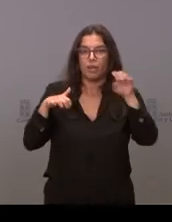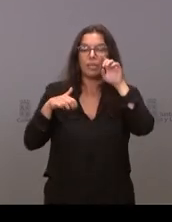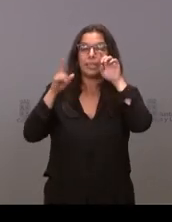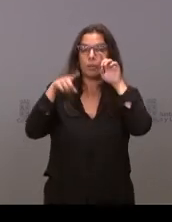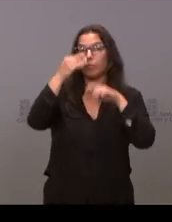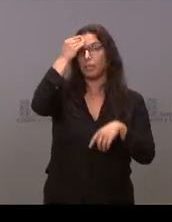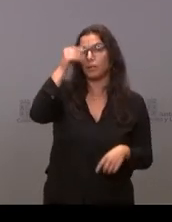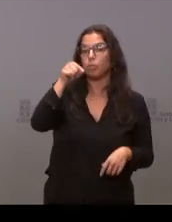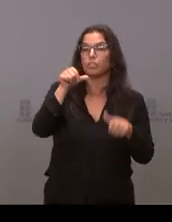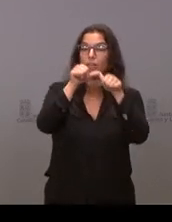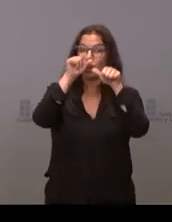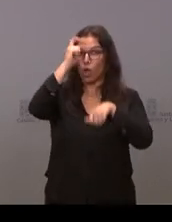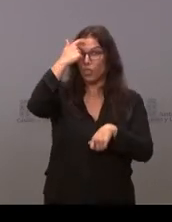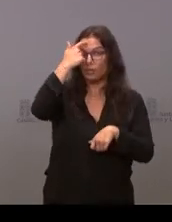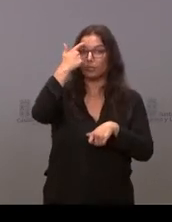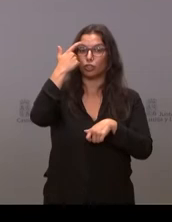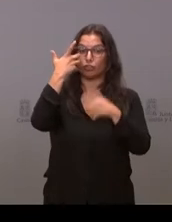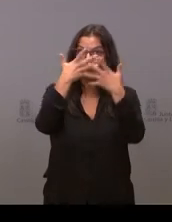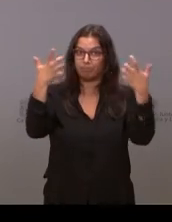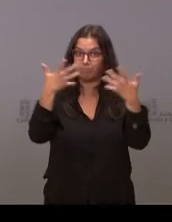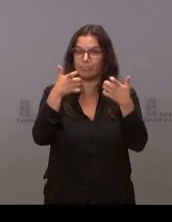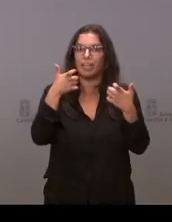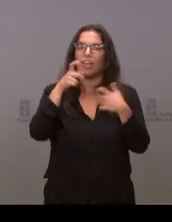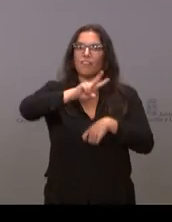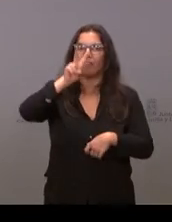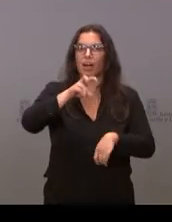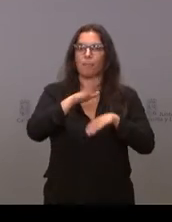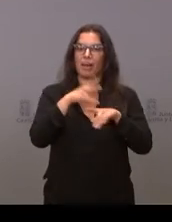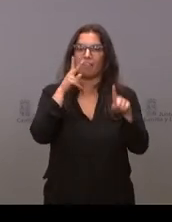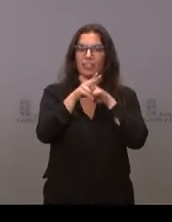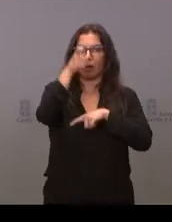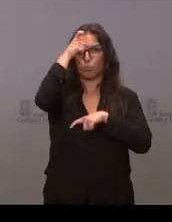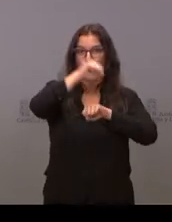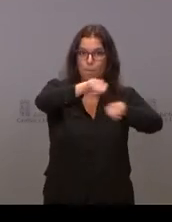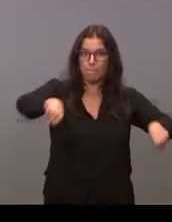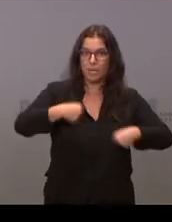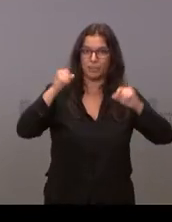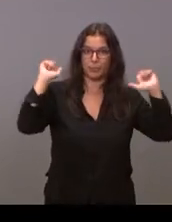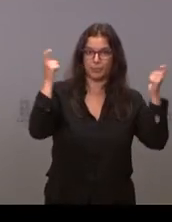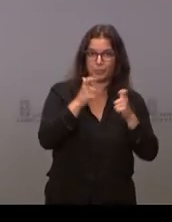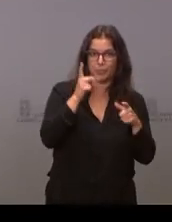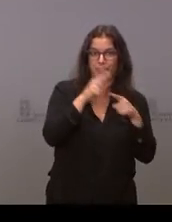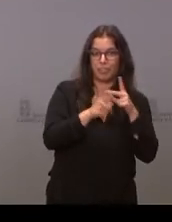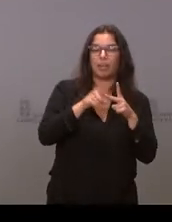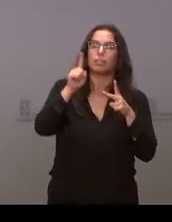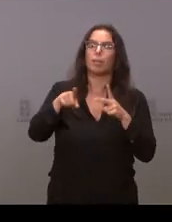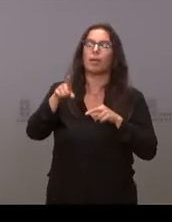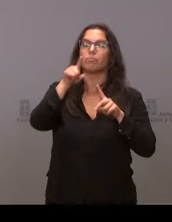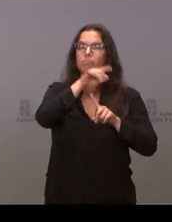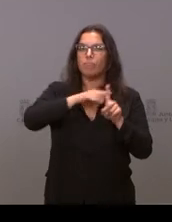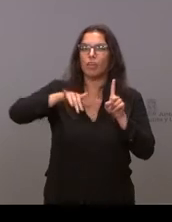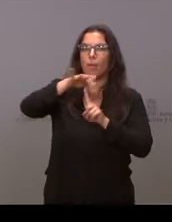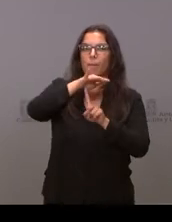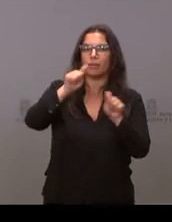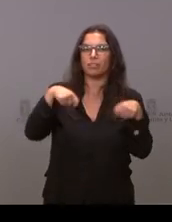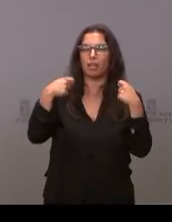mejor para luchar contra la despoblación, por un lado, para mejorar la protección de nuestro medio ambiente y, por